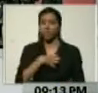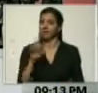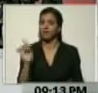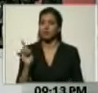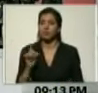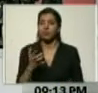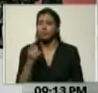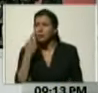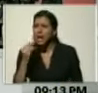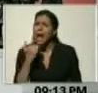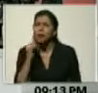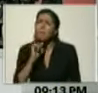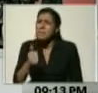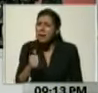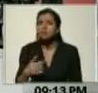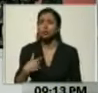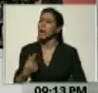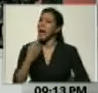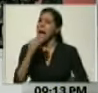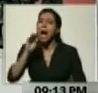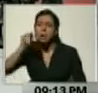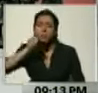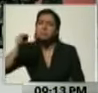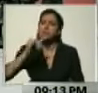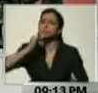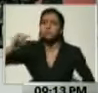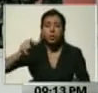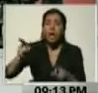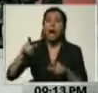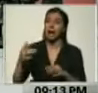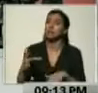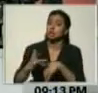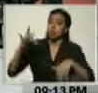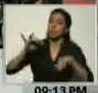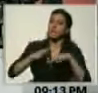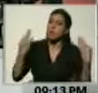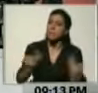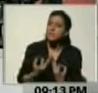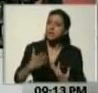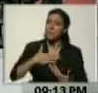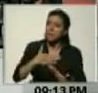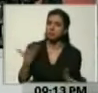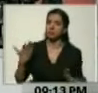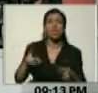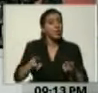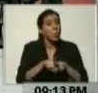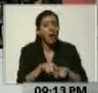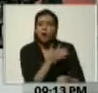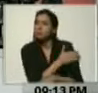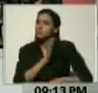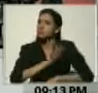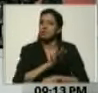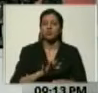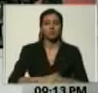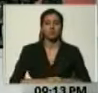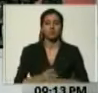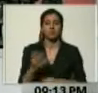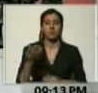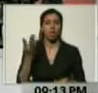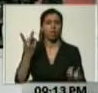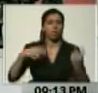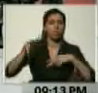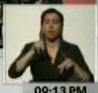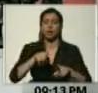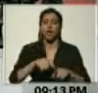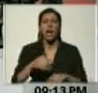por algo, y en ese momento que lo haga, van por usted y van por su familia. Así es el fascismo. Algunos dicen, no, el fascismo, esos chavistas ahí